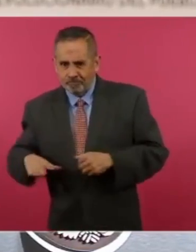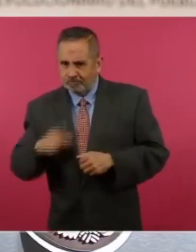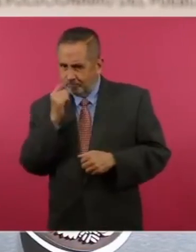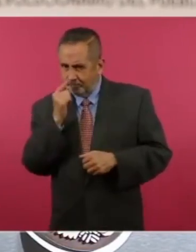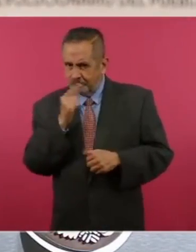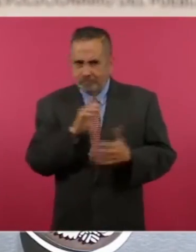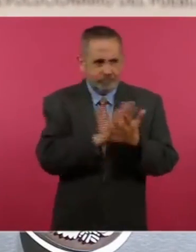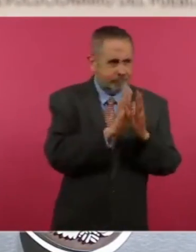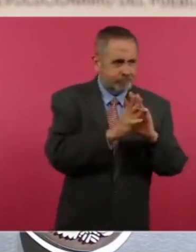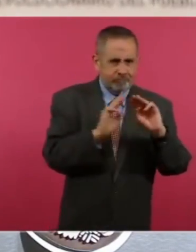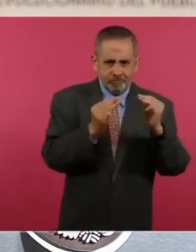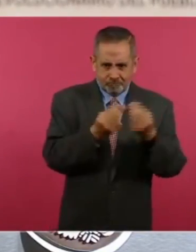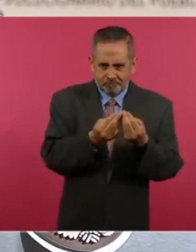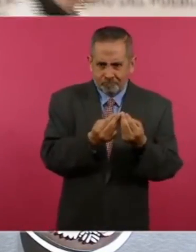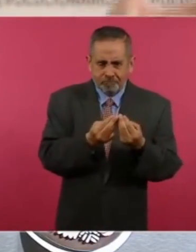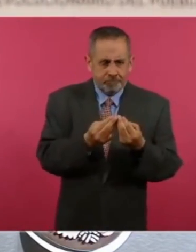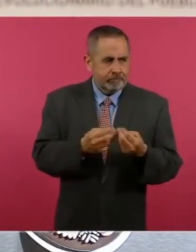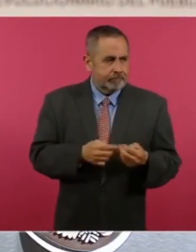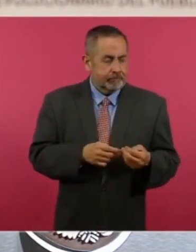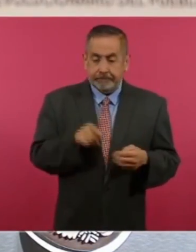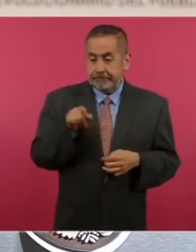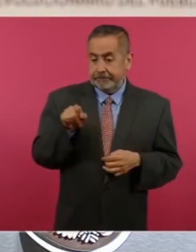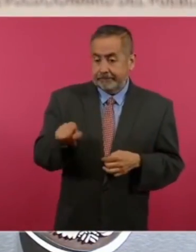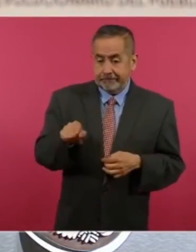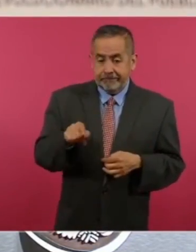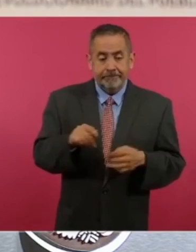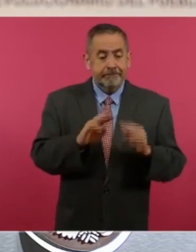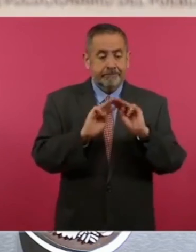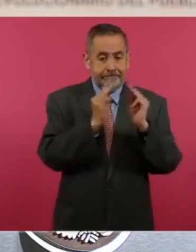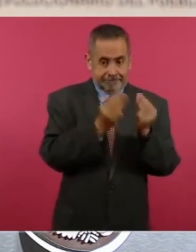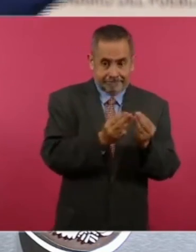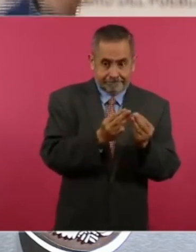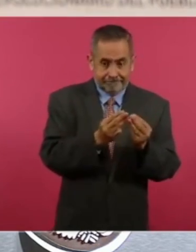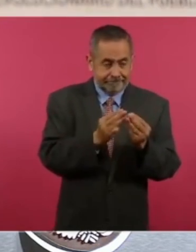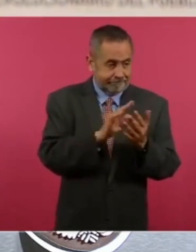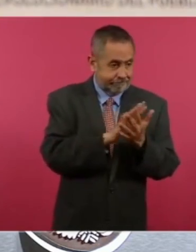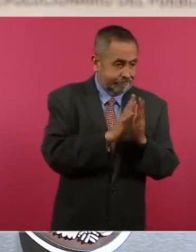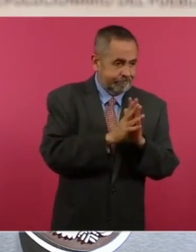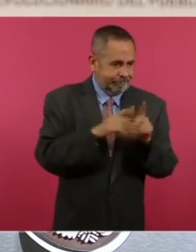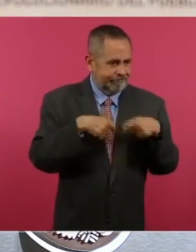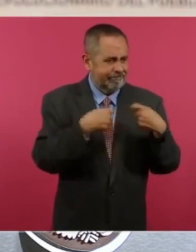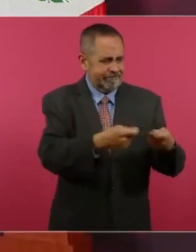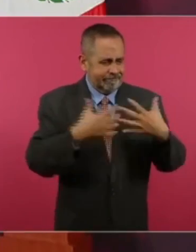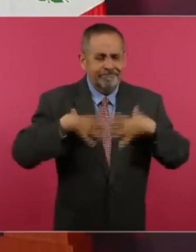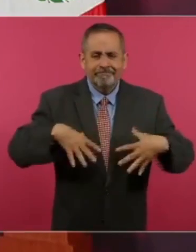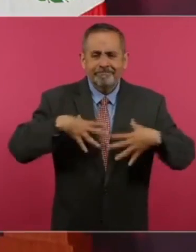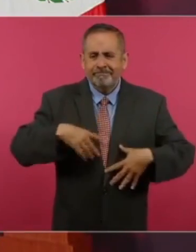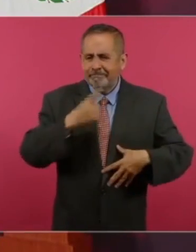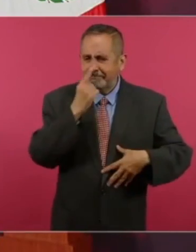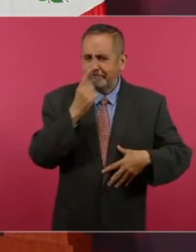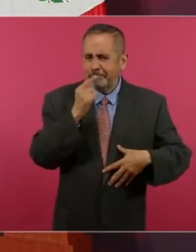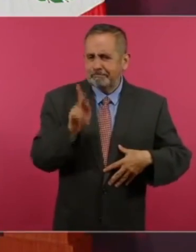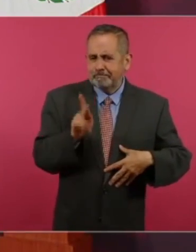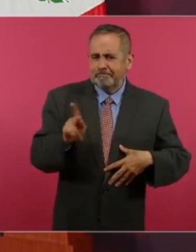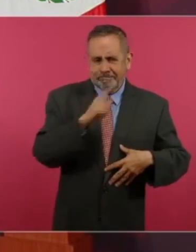para enfrentar a otra banda, como si se tratara de policías, esto quiere